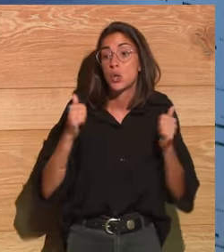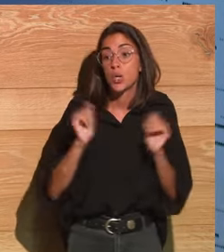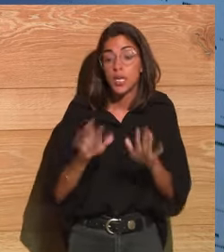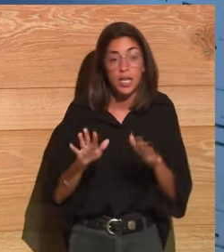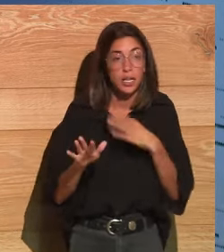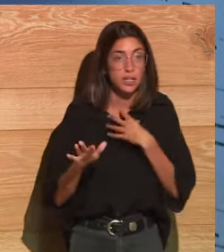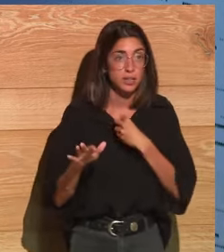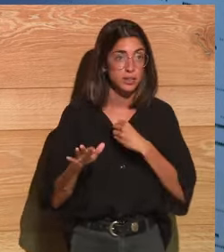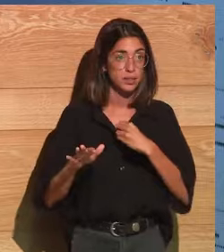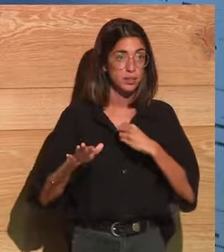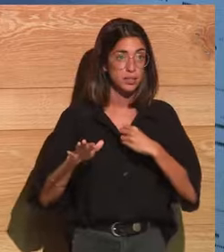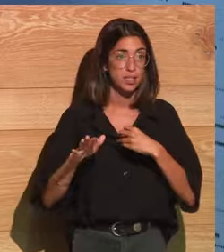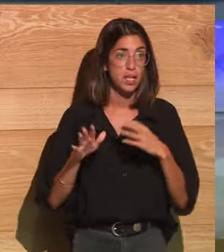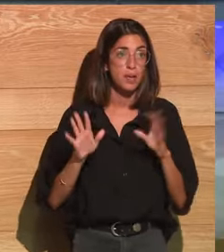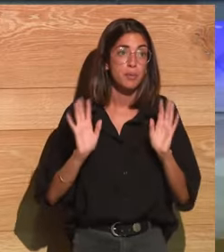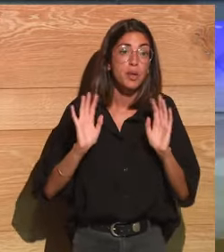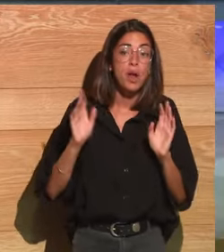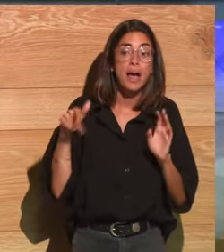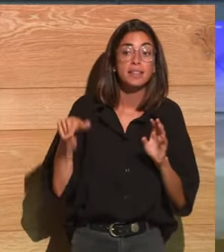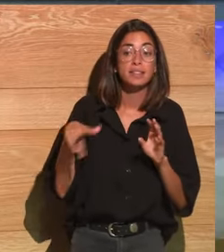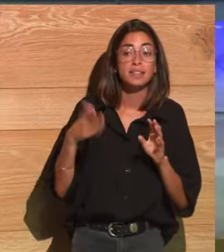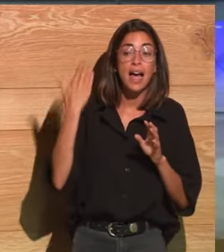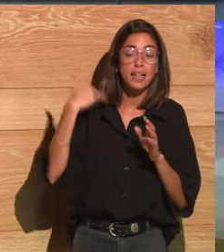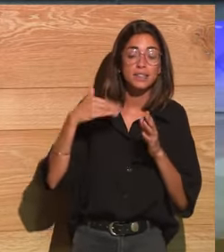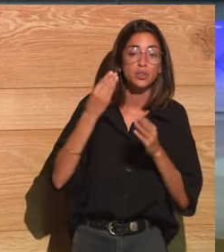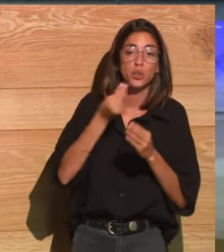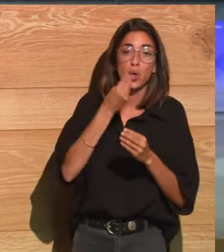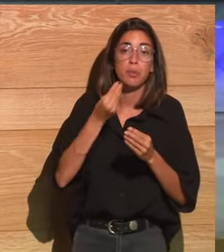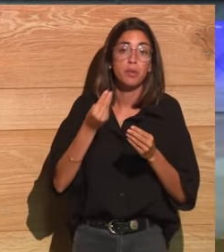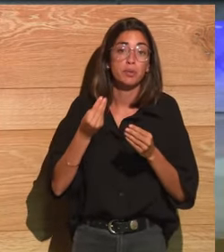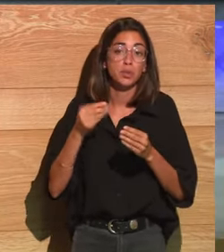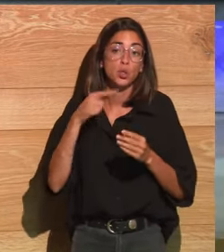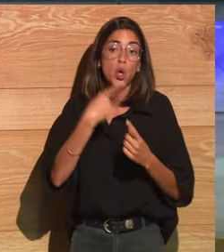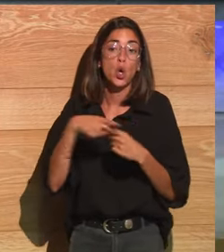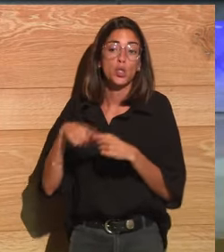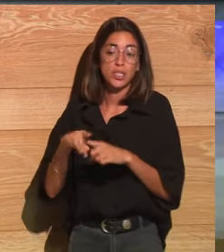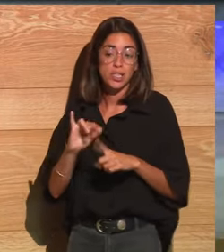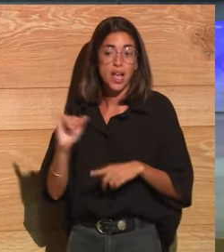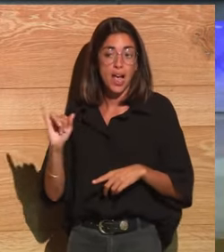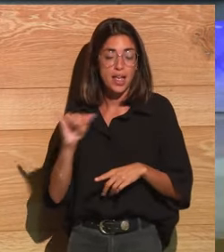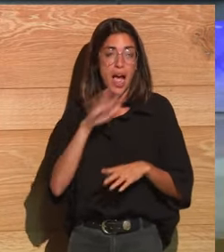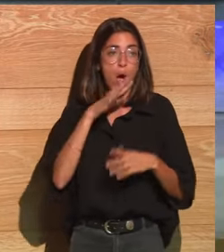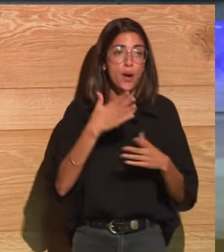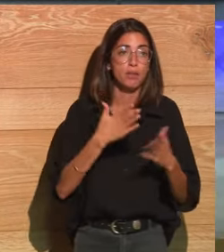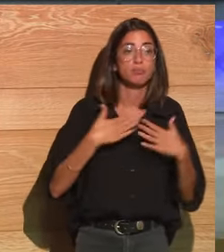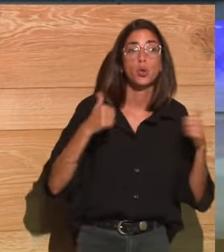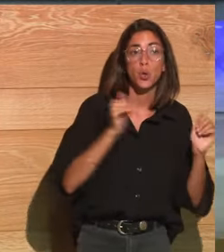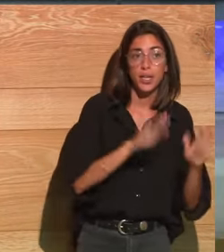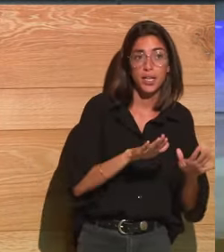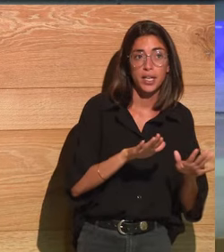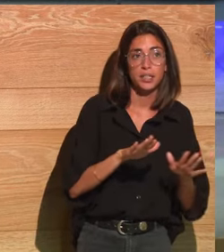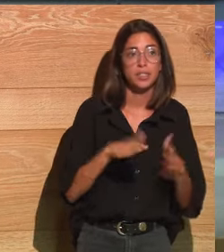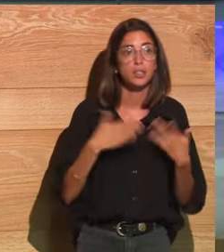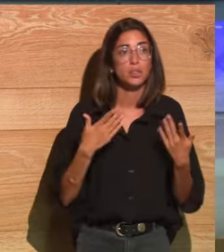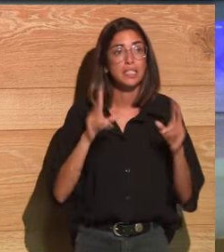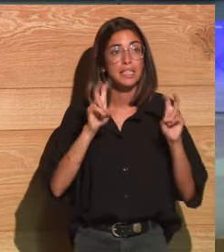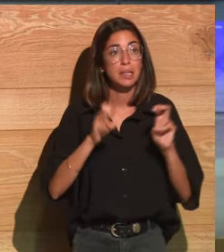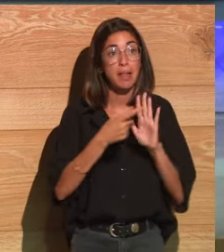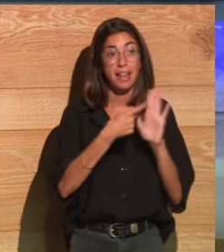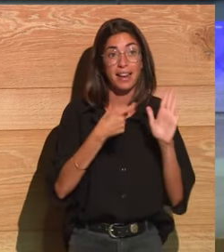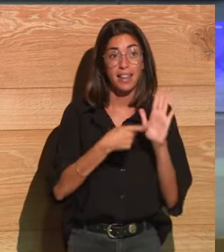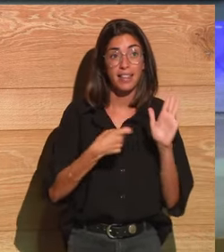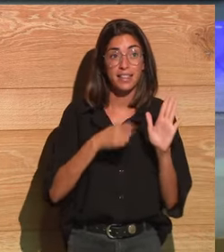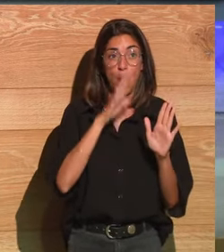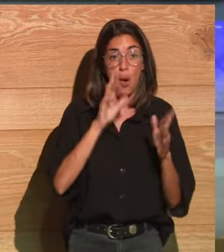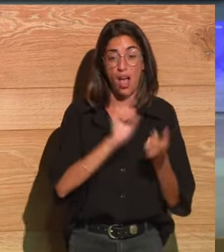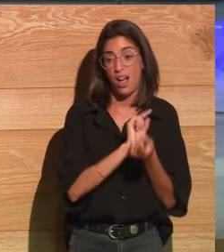comer, ¿no? Entonces, hay que ver. Ahora, sí que es verdad, y ahí sí que doy la razón, que en el tema de la dieta pues es una cosa que ha cambiado radicalmente.